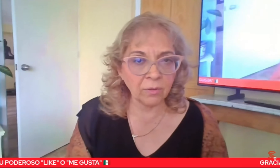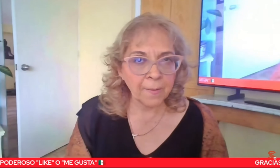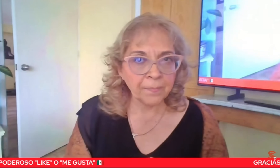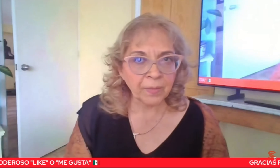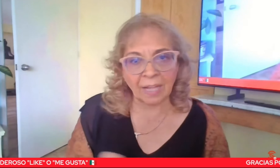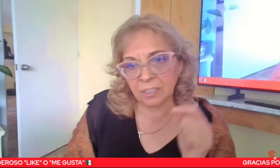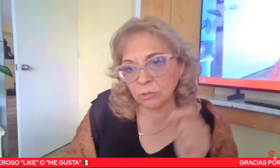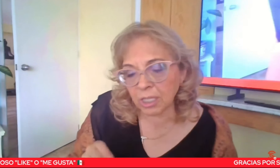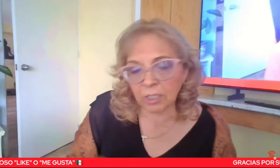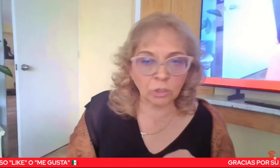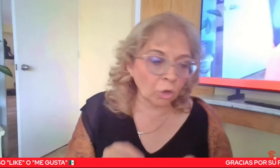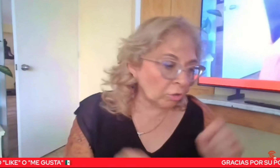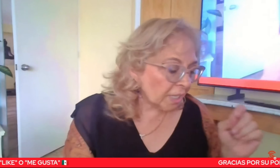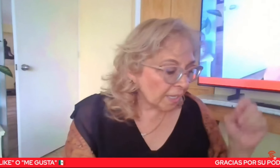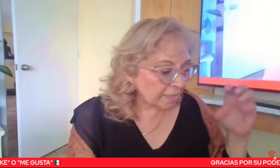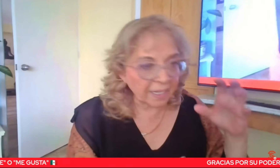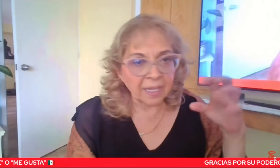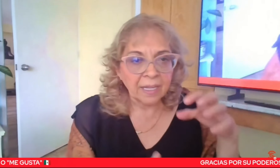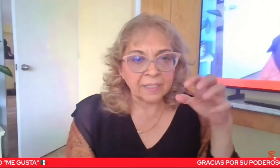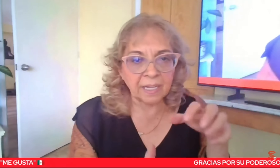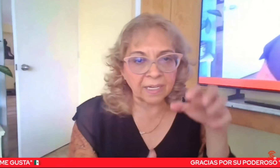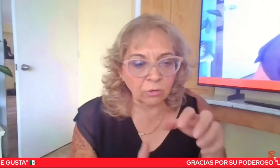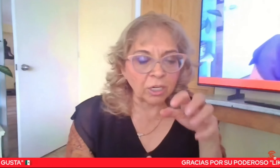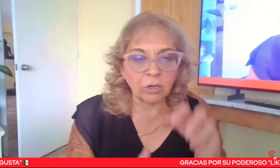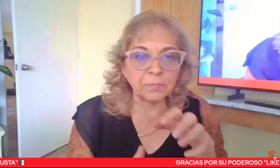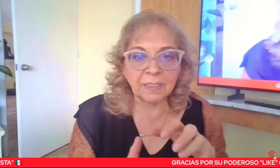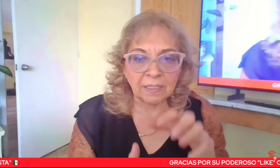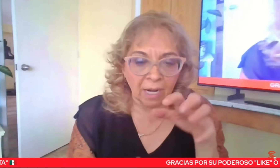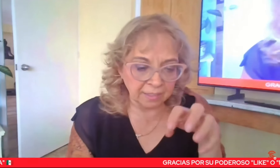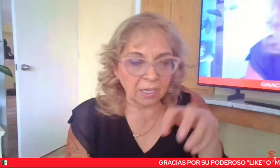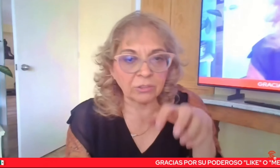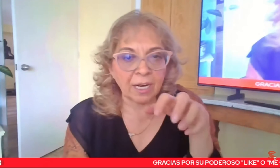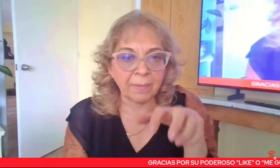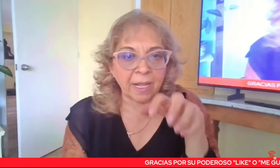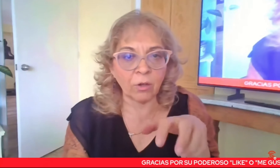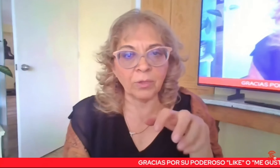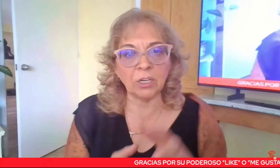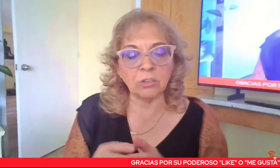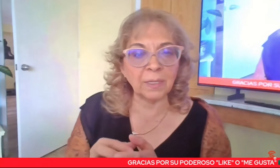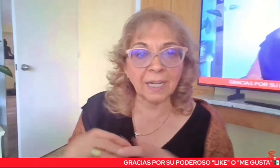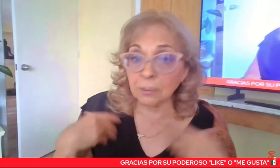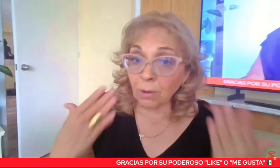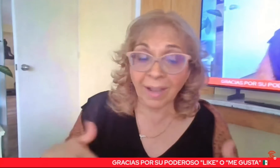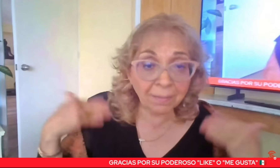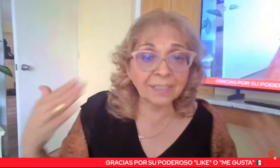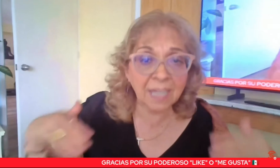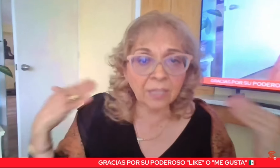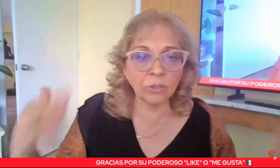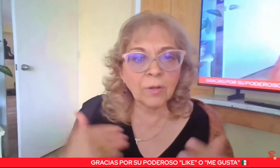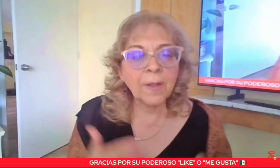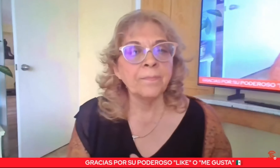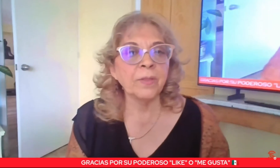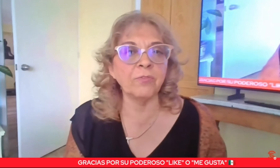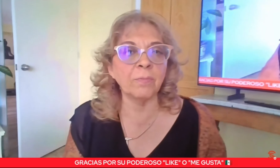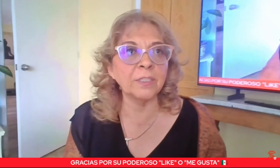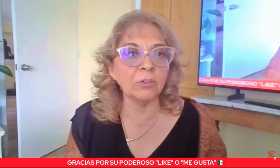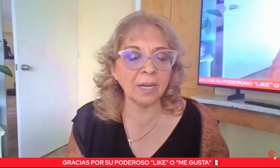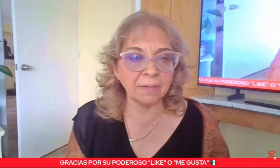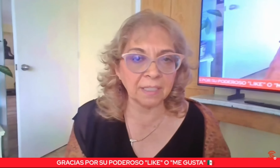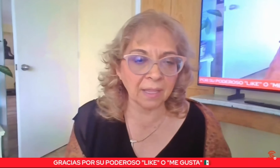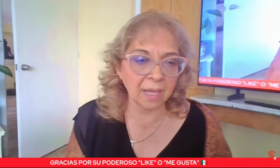¿no? Hacen sus TikToks, se reduce la manera en cómo dicen los mensajes, pero acaba siendo